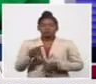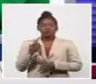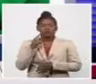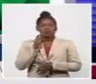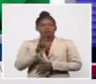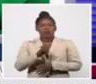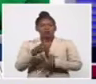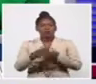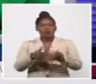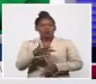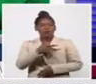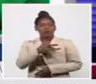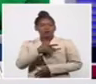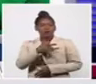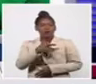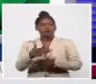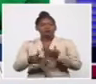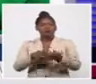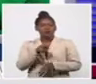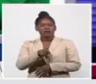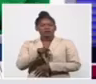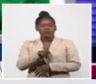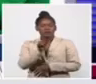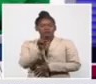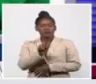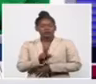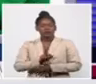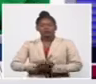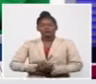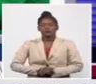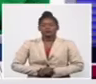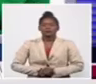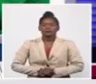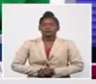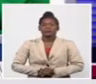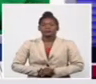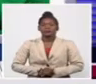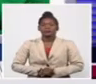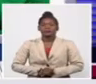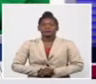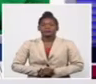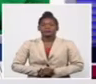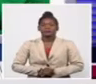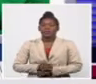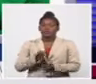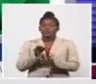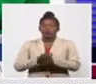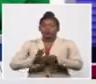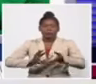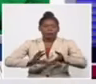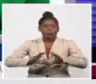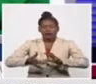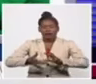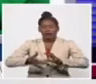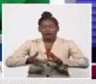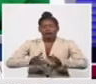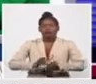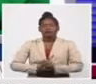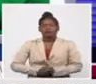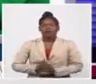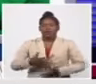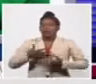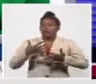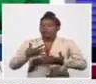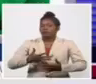también y realmente comenzó con muchas complicaciones. Falta de aire,